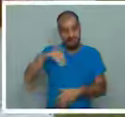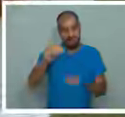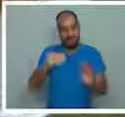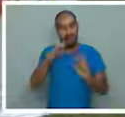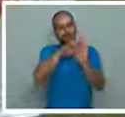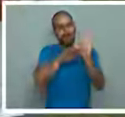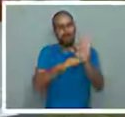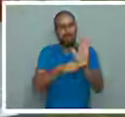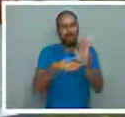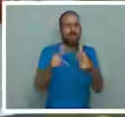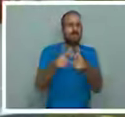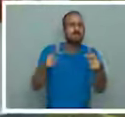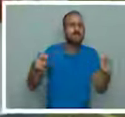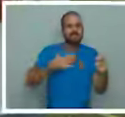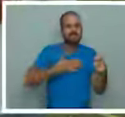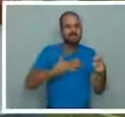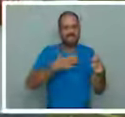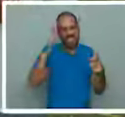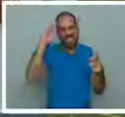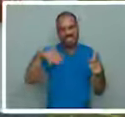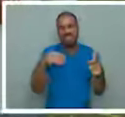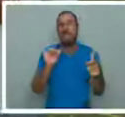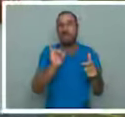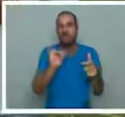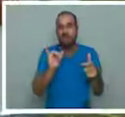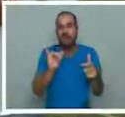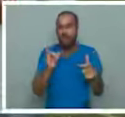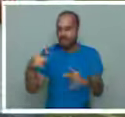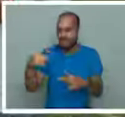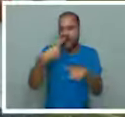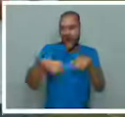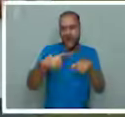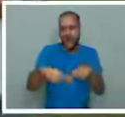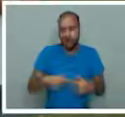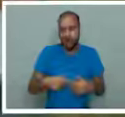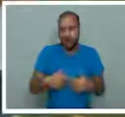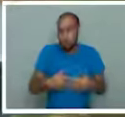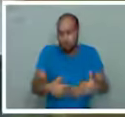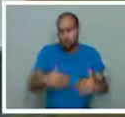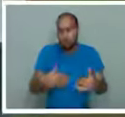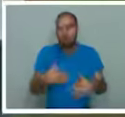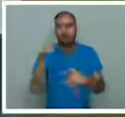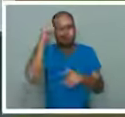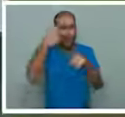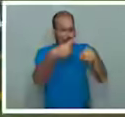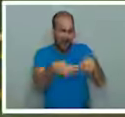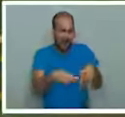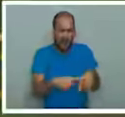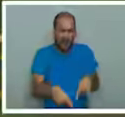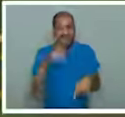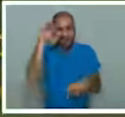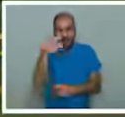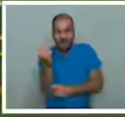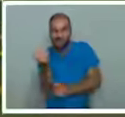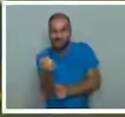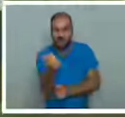venía desarrollando en el país en todas las especies también en esta imagen te ha sido designado por el ministerio de educación superior como centro autorizado para impartir cursos